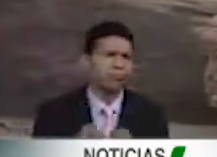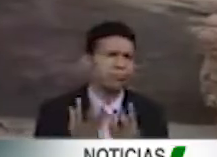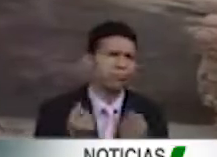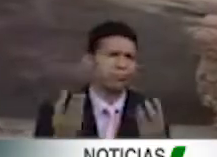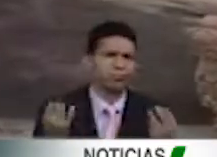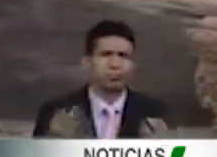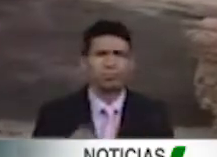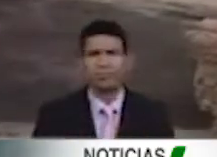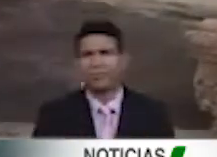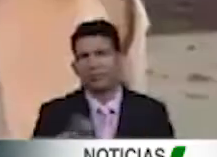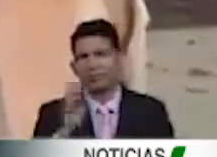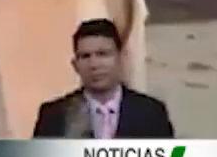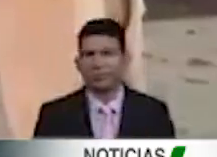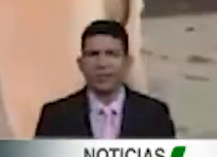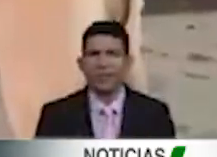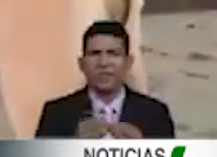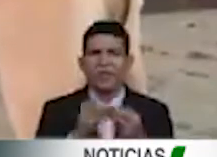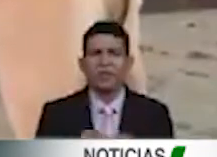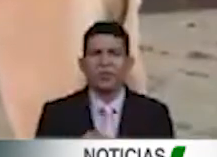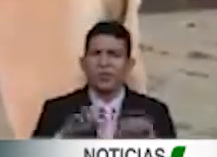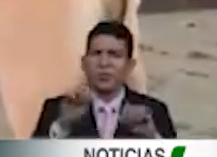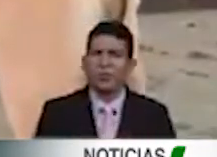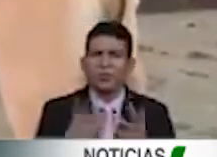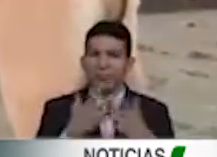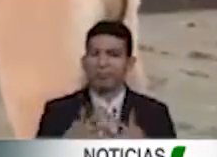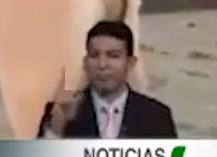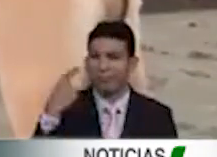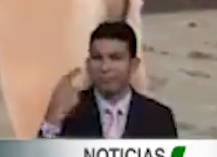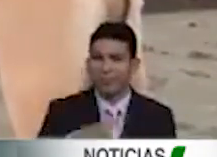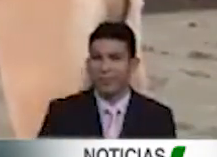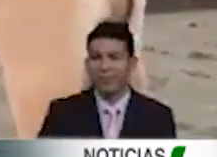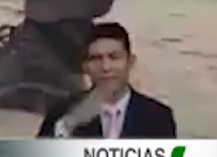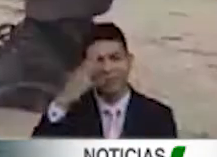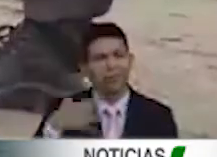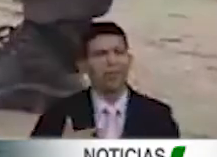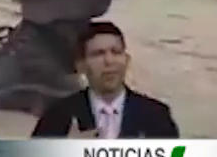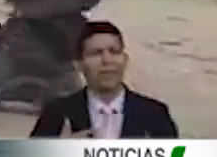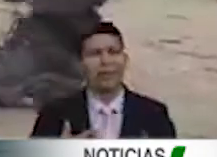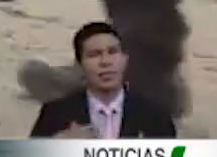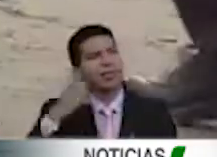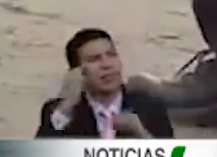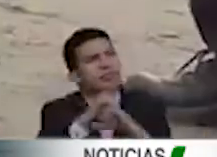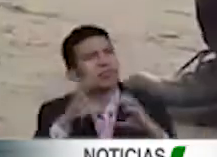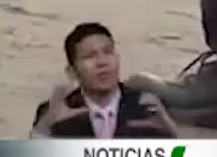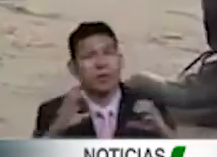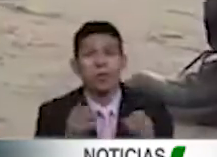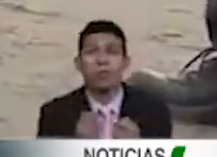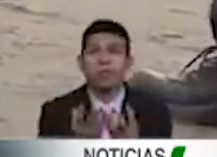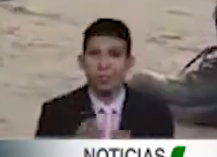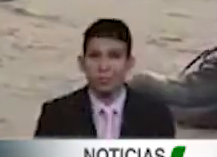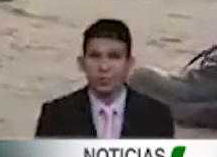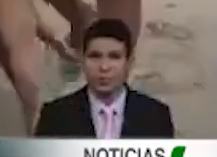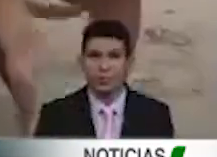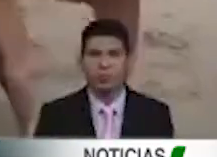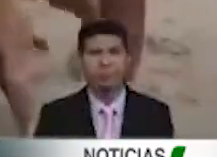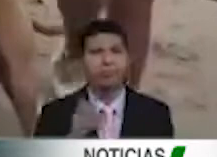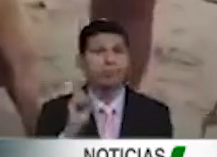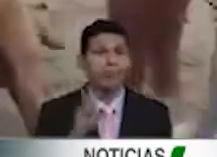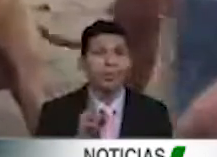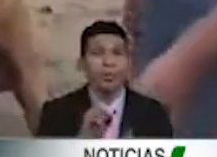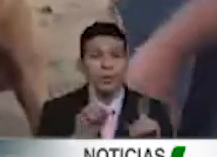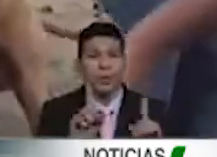muchísimas formas pues, de emprendimiento en estos momentos con los animalitos. Uno no imaginaría que hay tantos. Pero hay funerales,